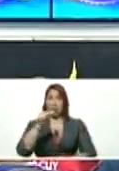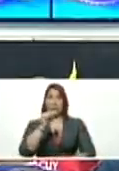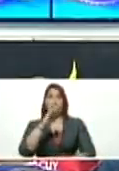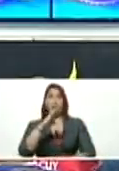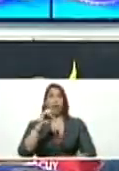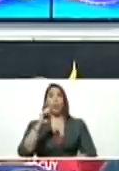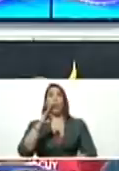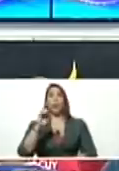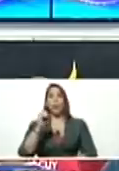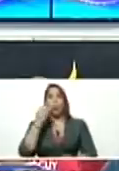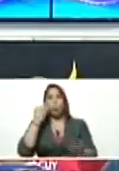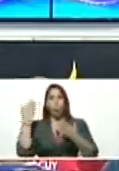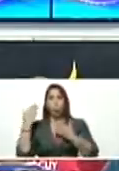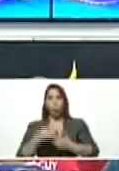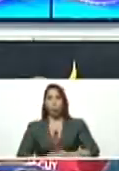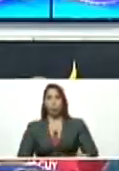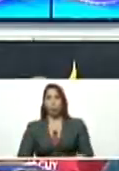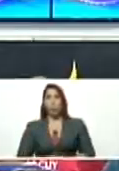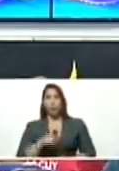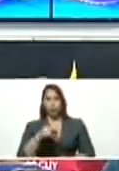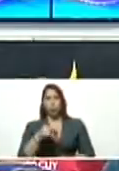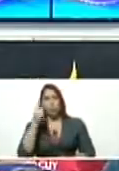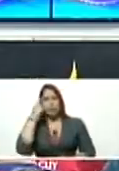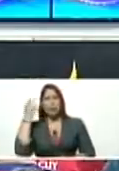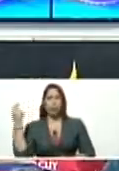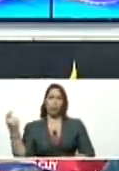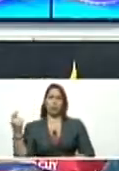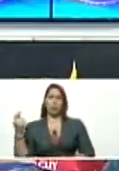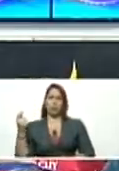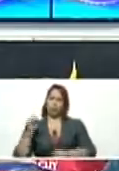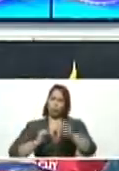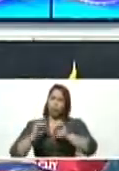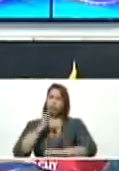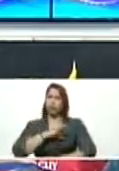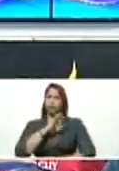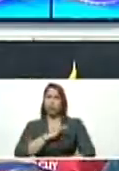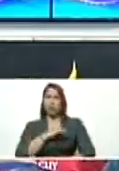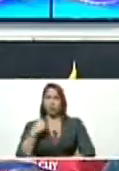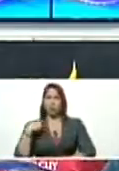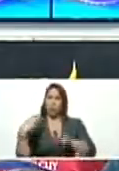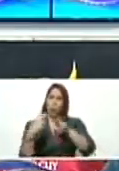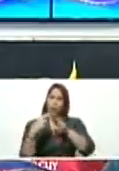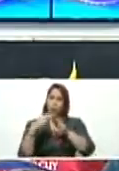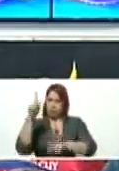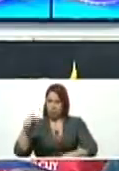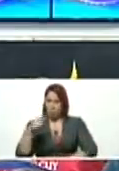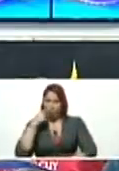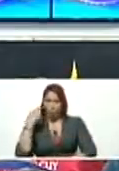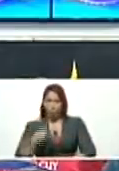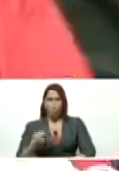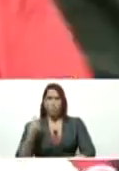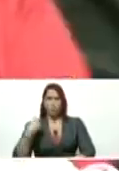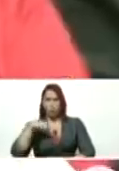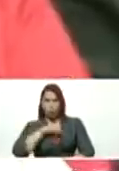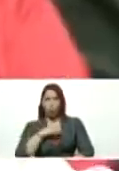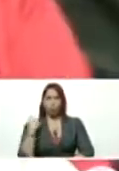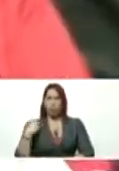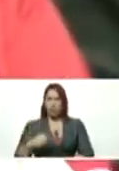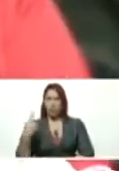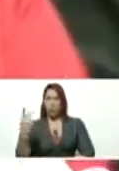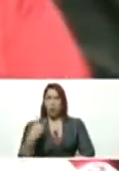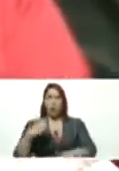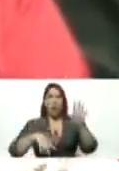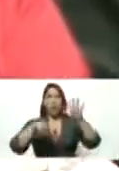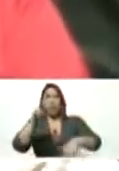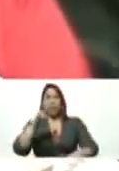marxista vacúnese está yo cuando se conocía como pero ya teníamos 12 años él era seguidor